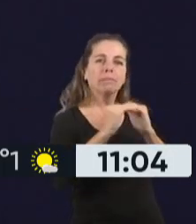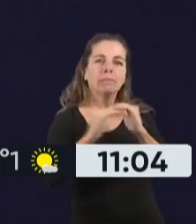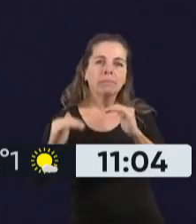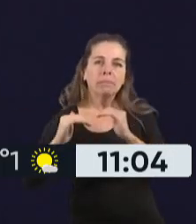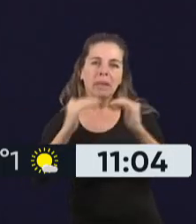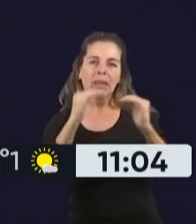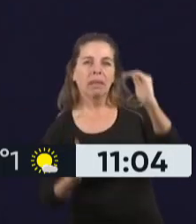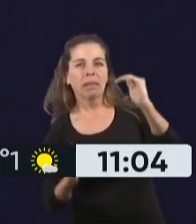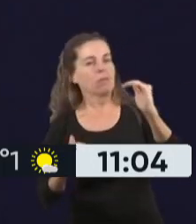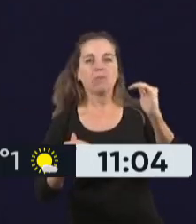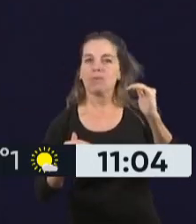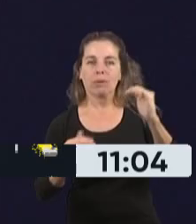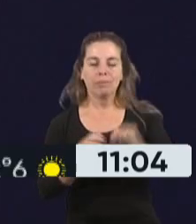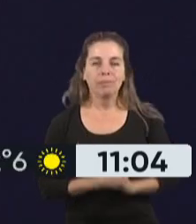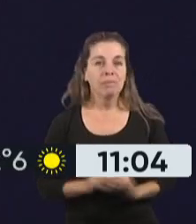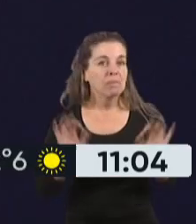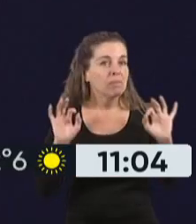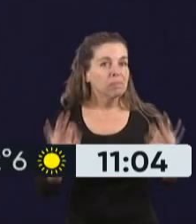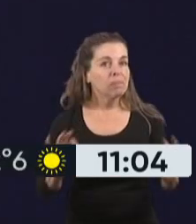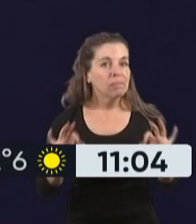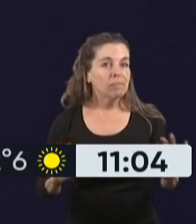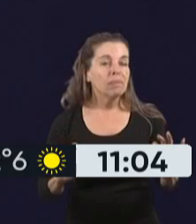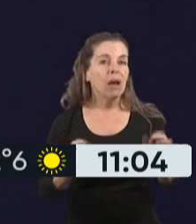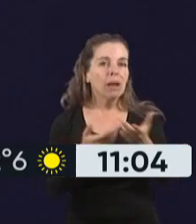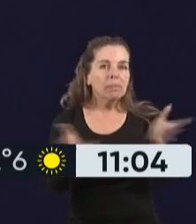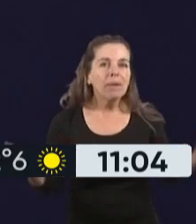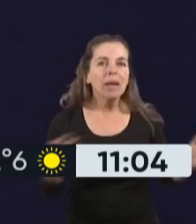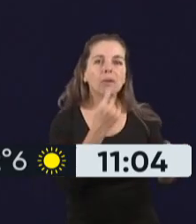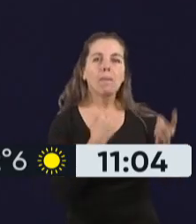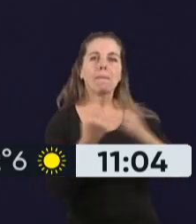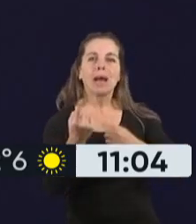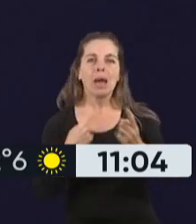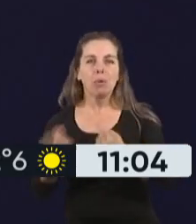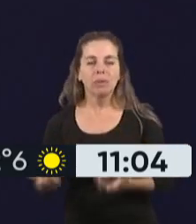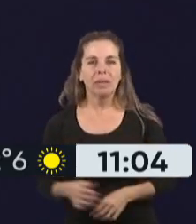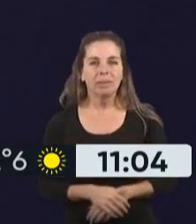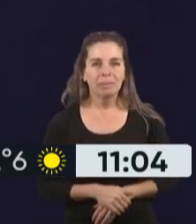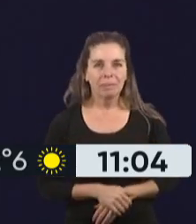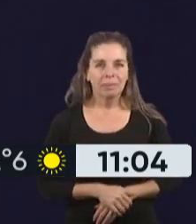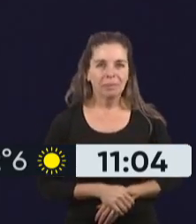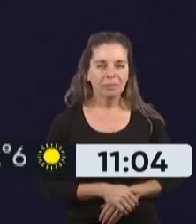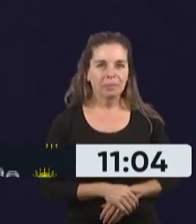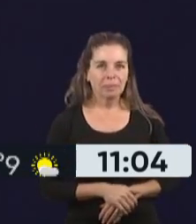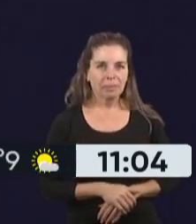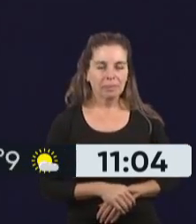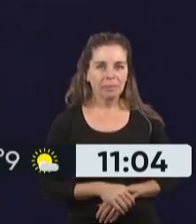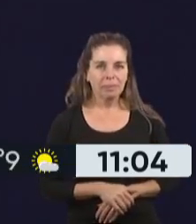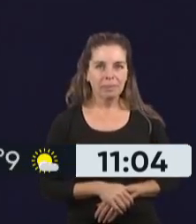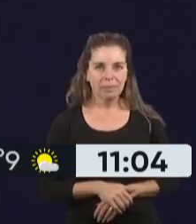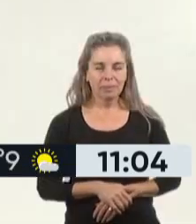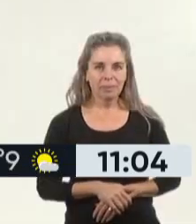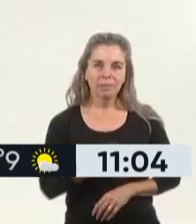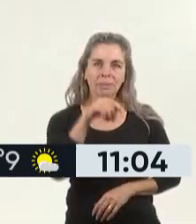Bien, nada más, los dejo libres para que me hagan las preguntas que consideren.